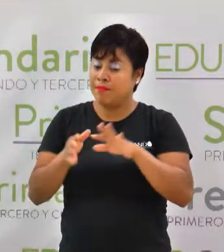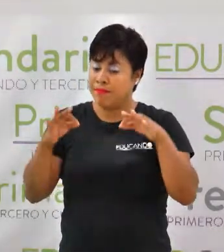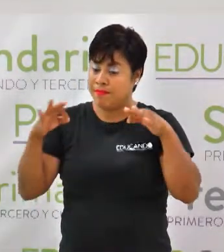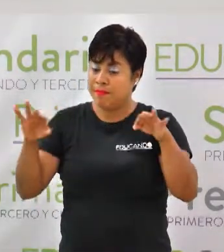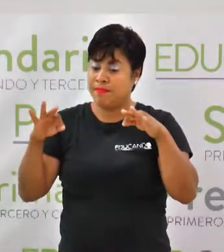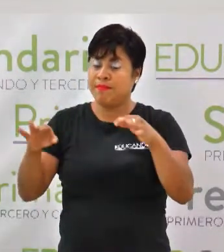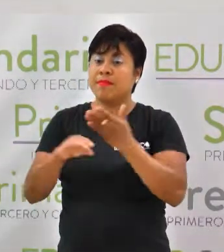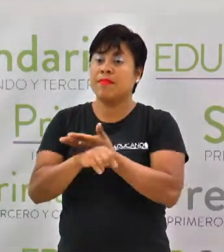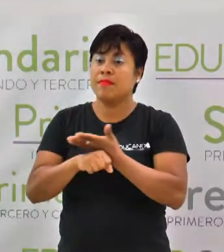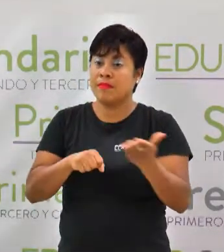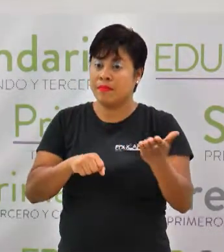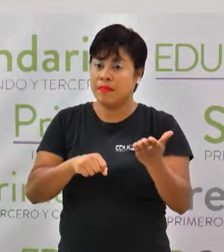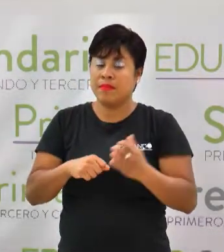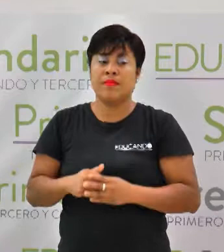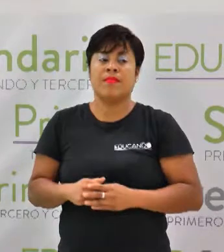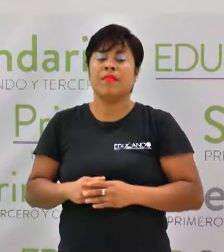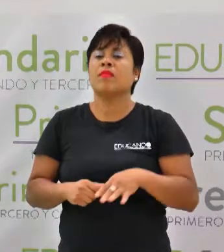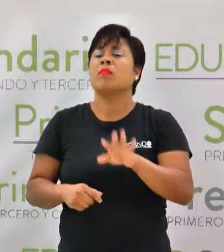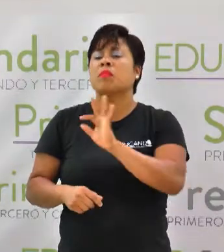hojas blancas,